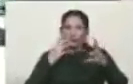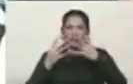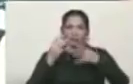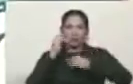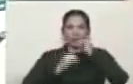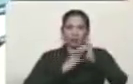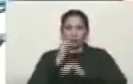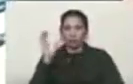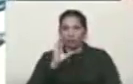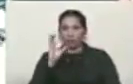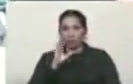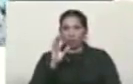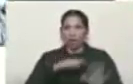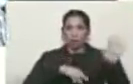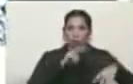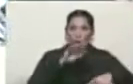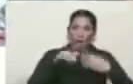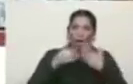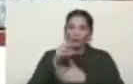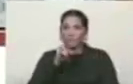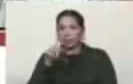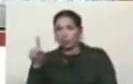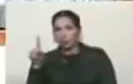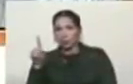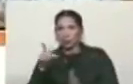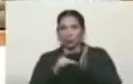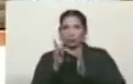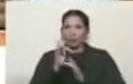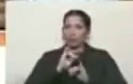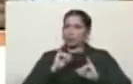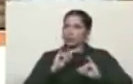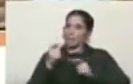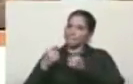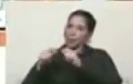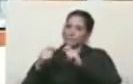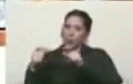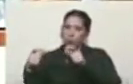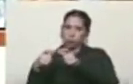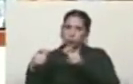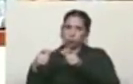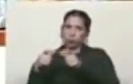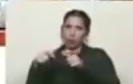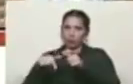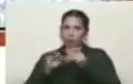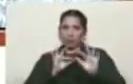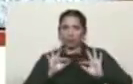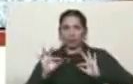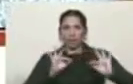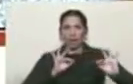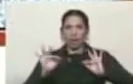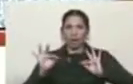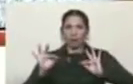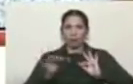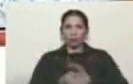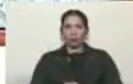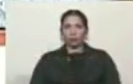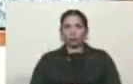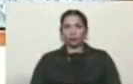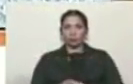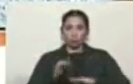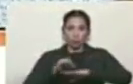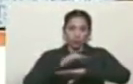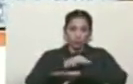ocurrirá entre el 12 y el 21 de abril. Ya están a la venta las entradas acá en el Teatro Teresa Carreño, en el Teatro Municipal y en el